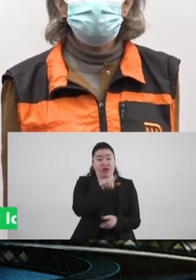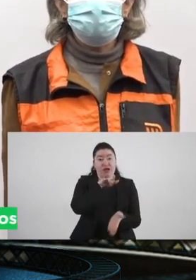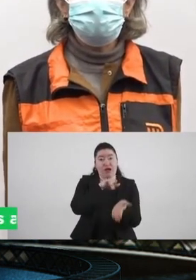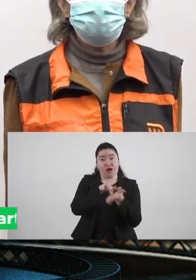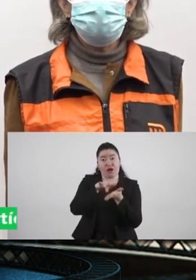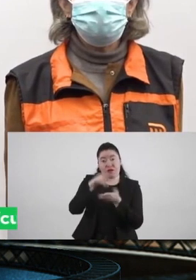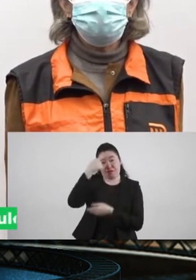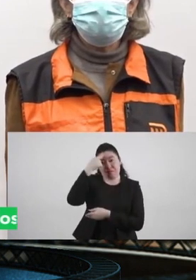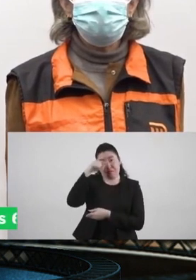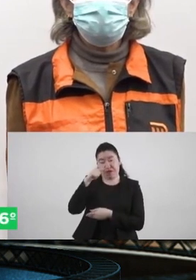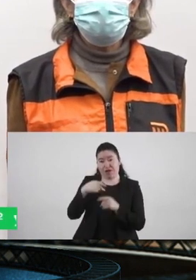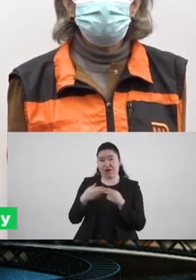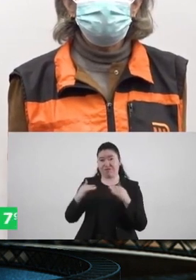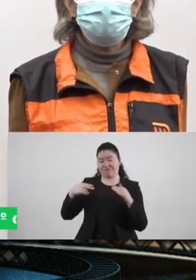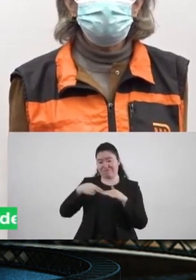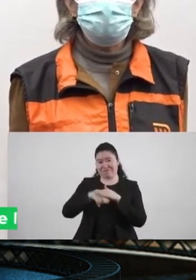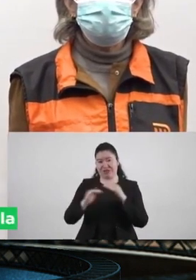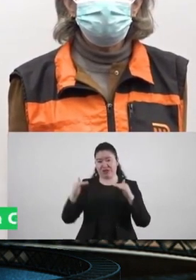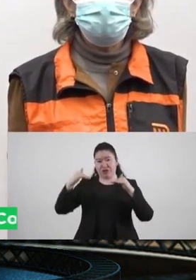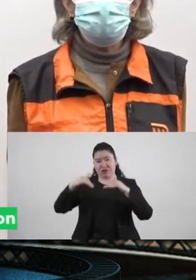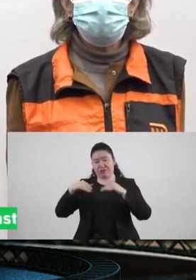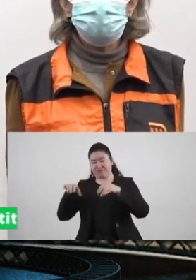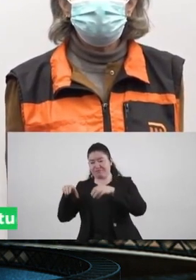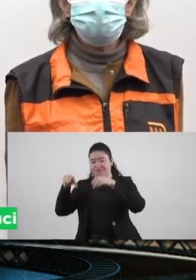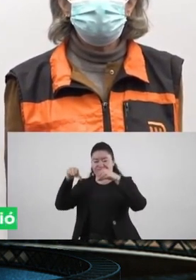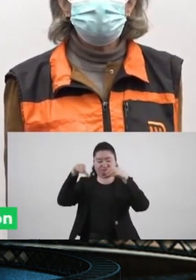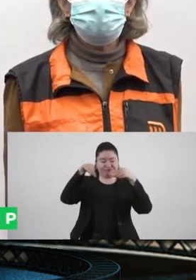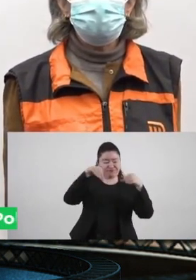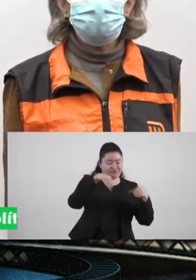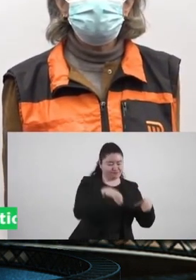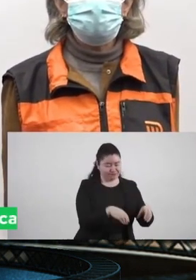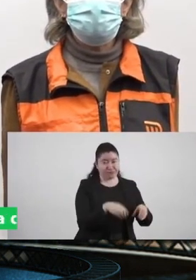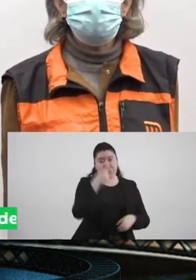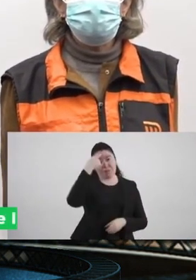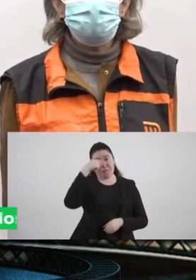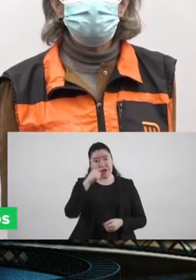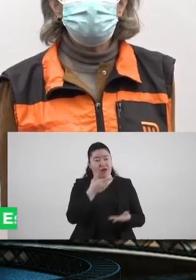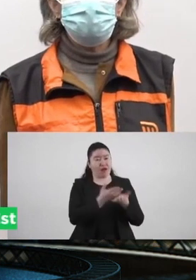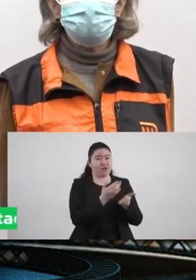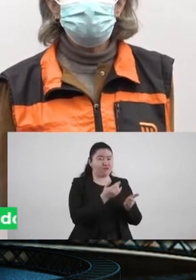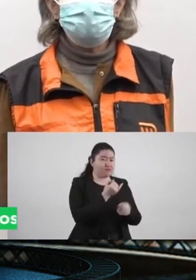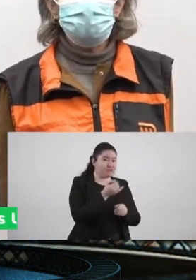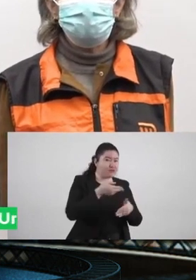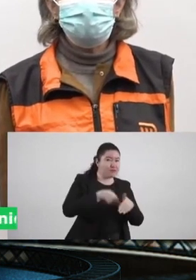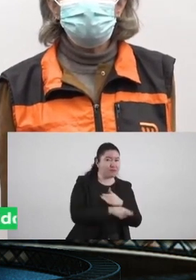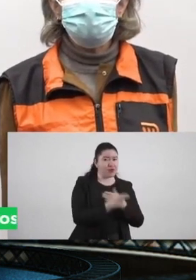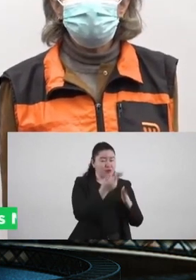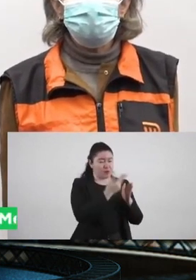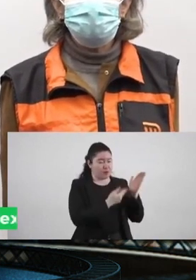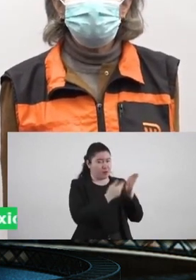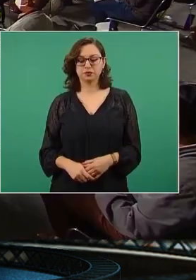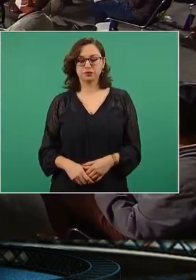en la bajada del tren que será llevado a los talleres del metro para su inspección por la Fiscalía General